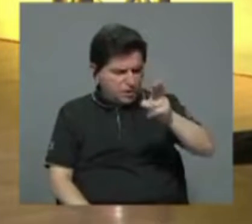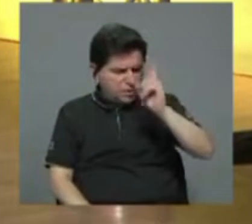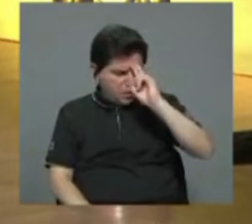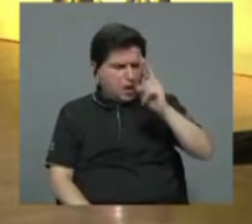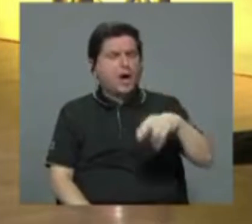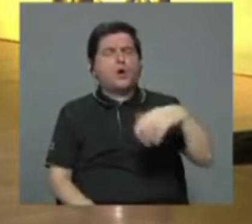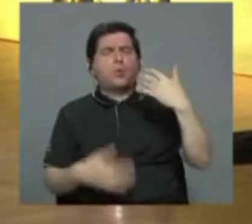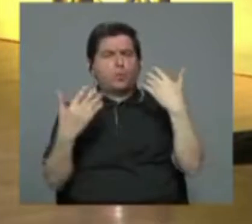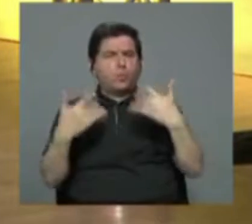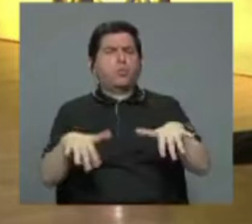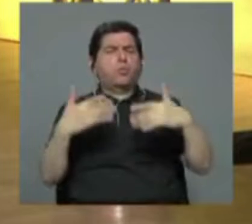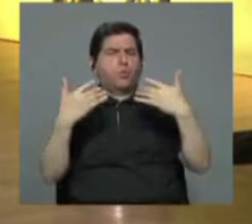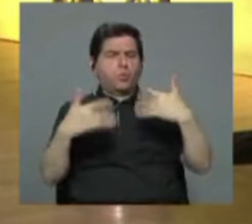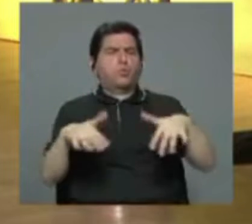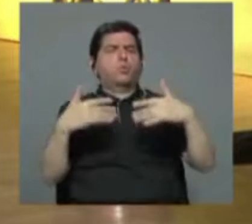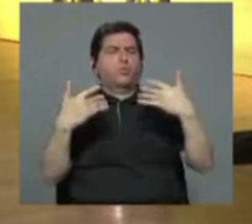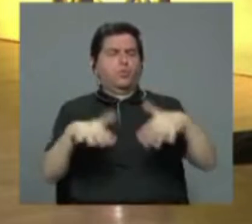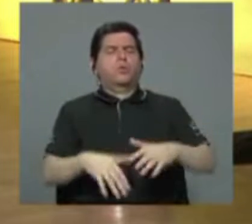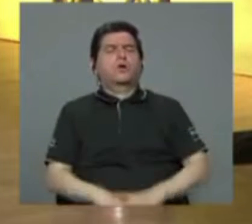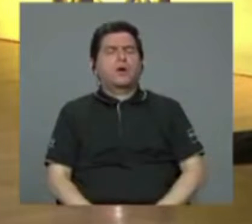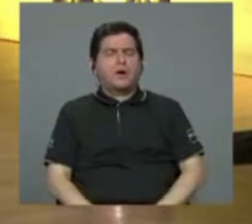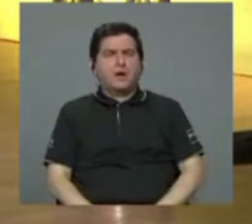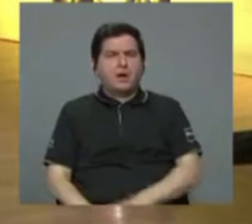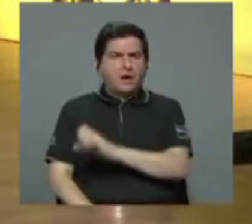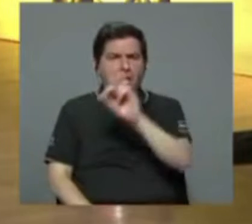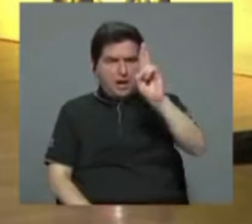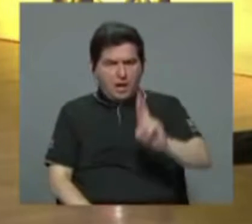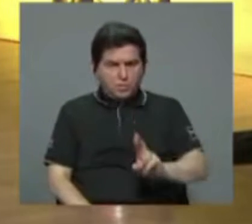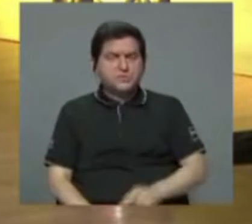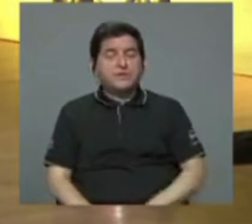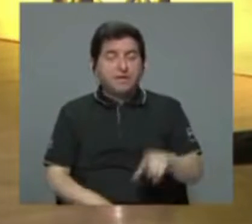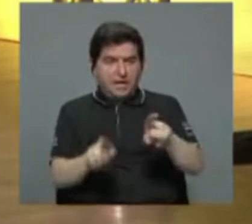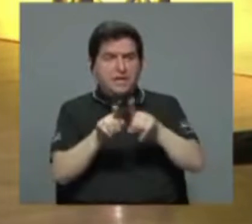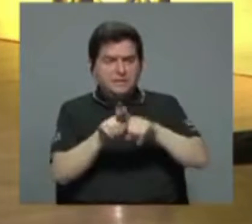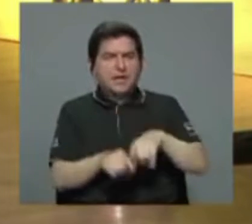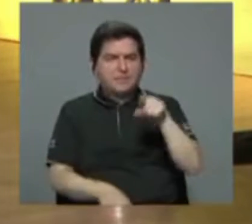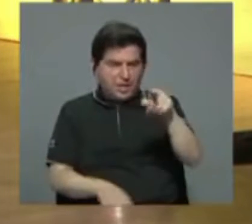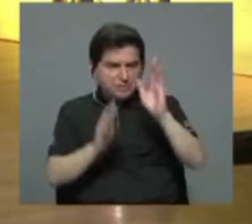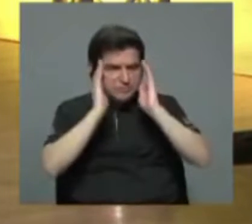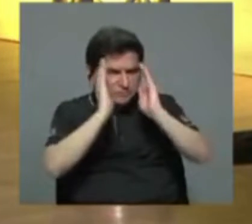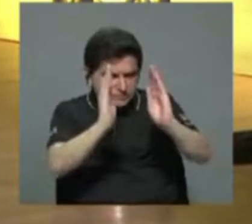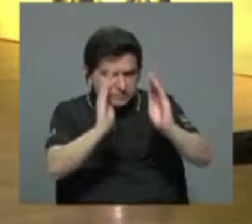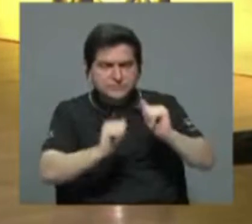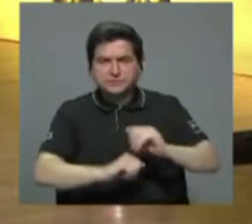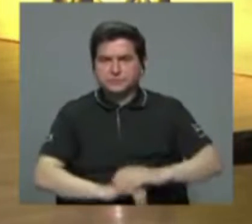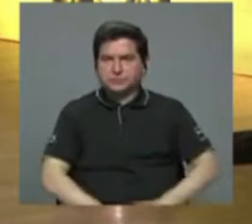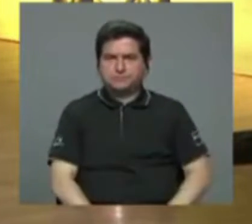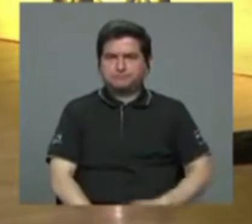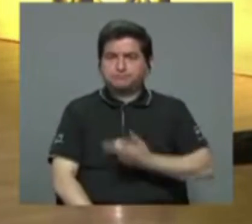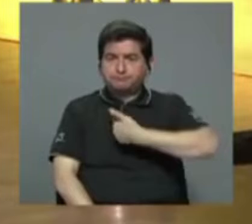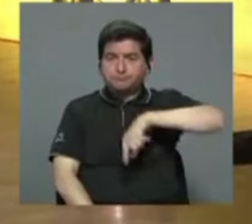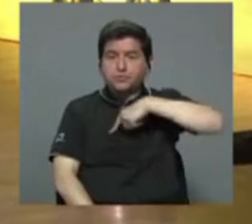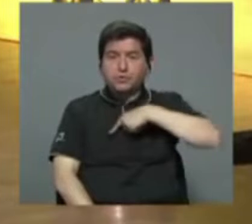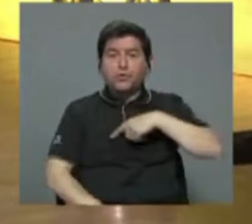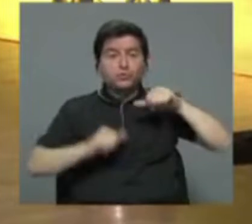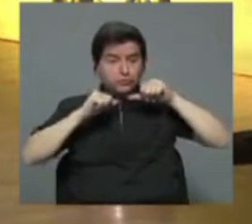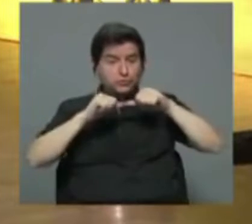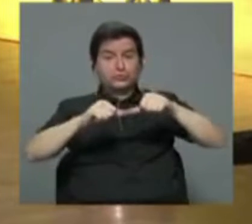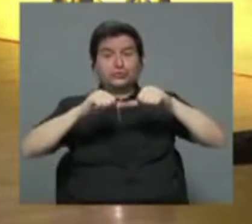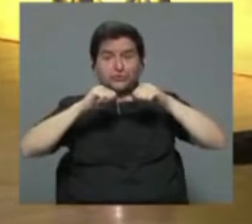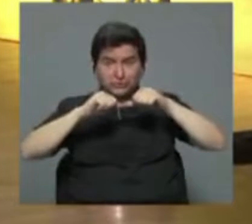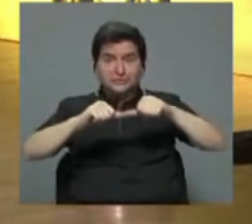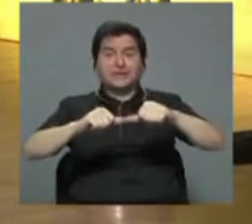mucho, se le considera mucho y se le ocupa mucho, de manera que estamos